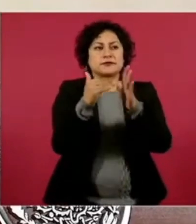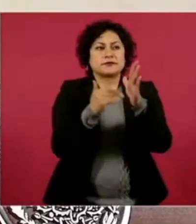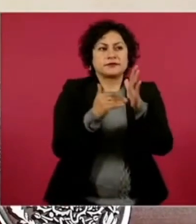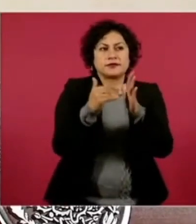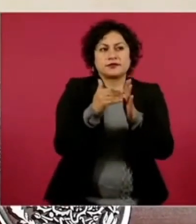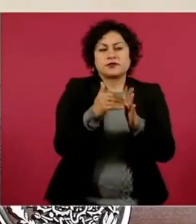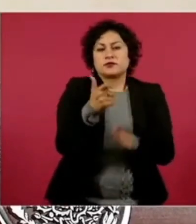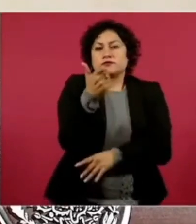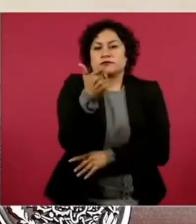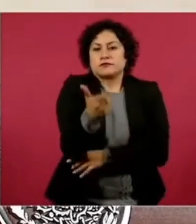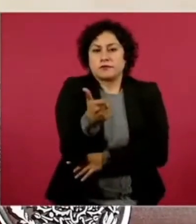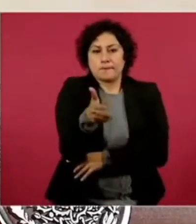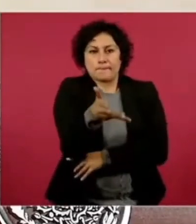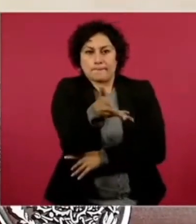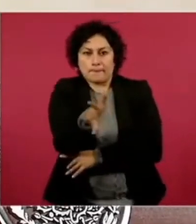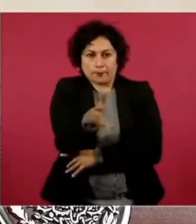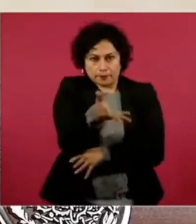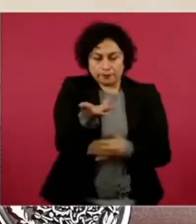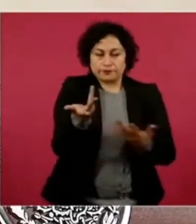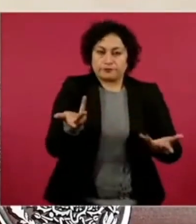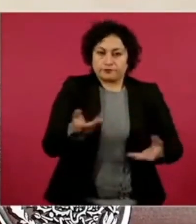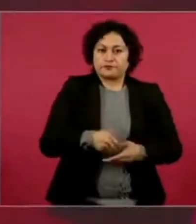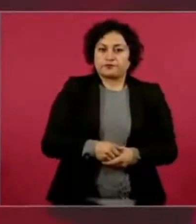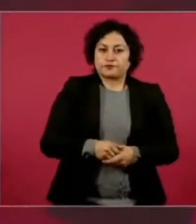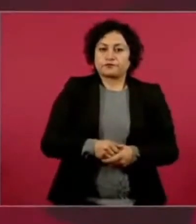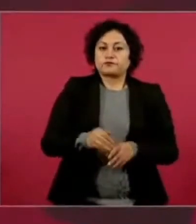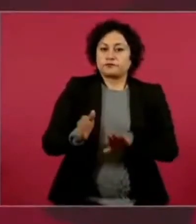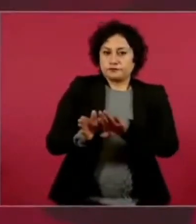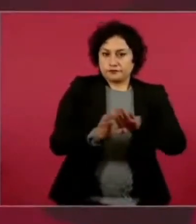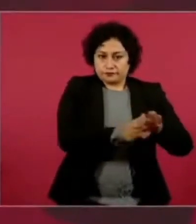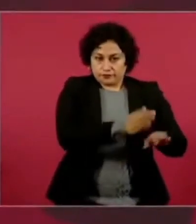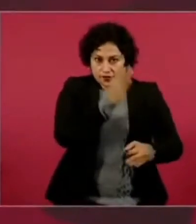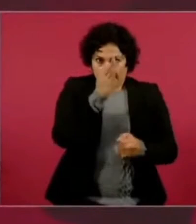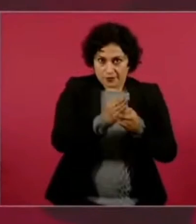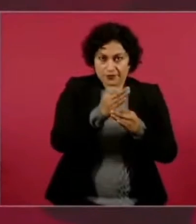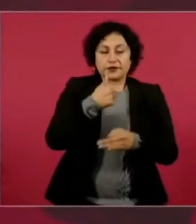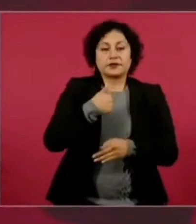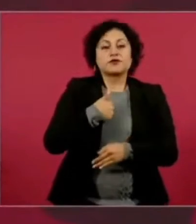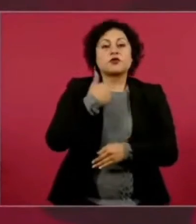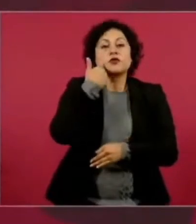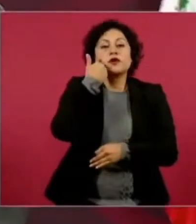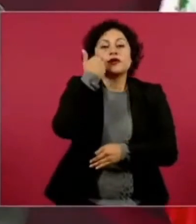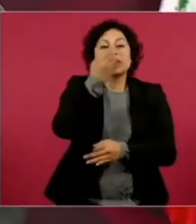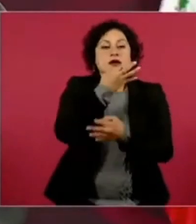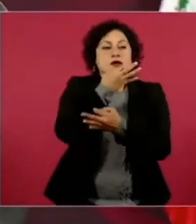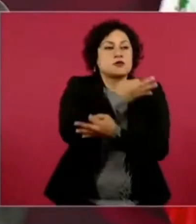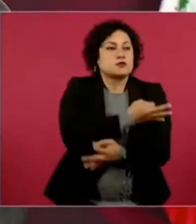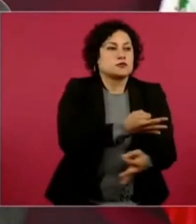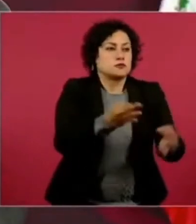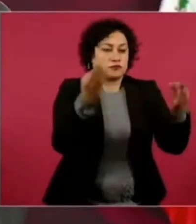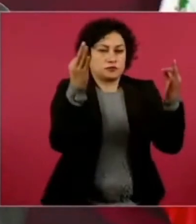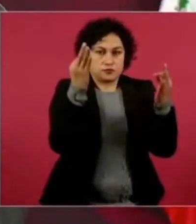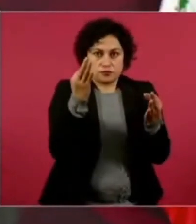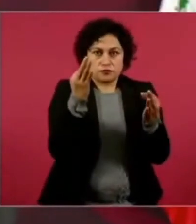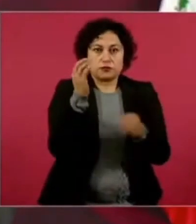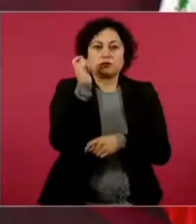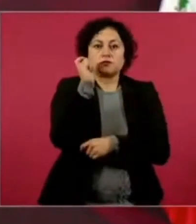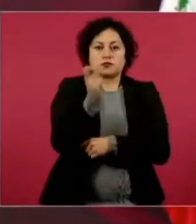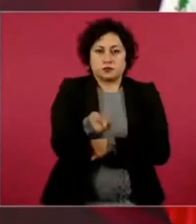pesos. Y quiero también aprovechar para informar que